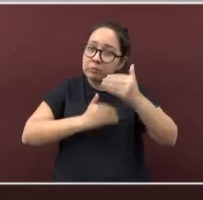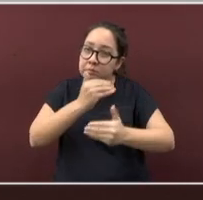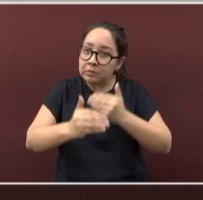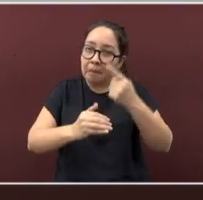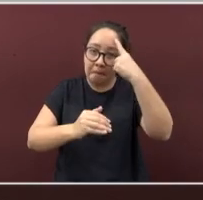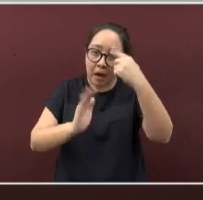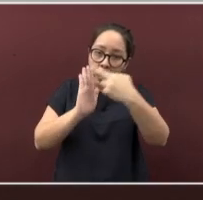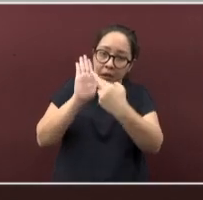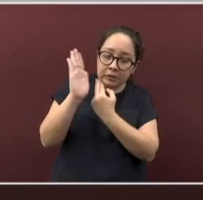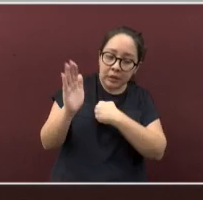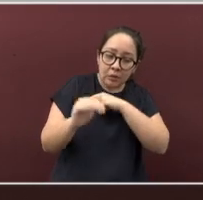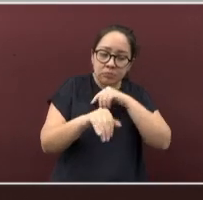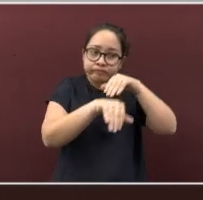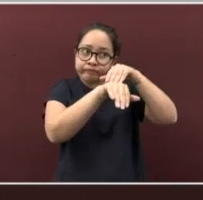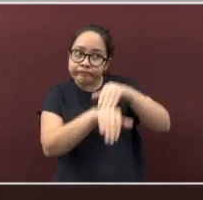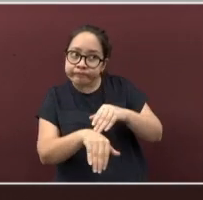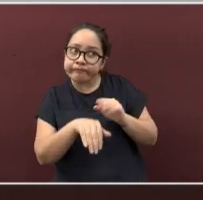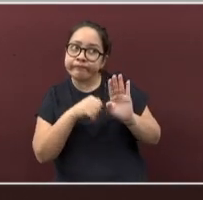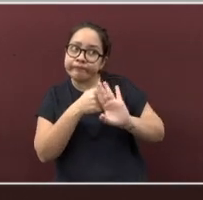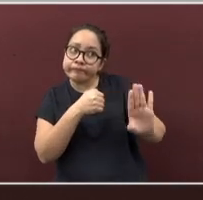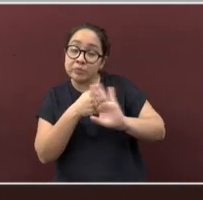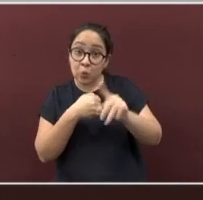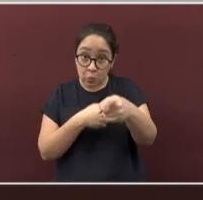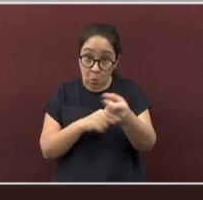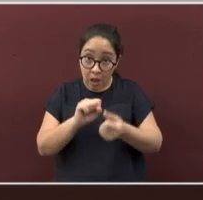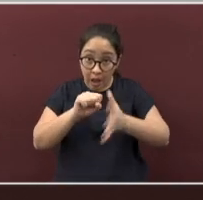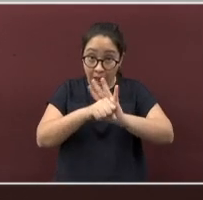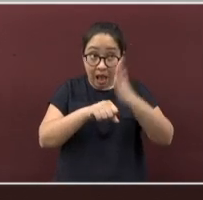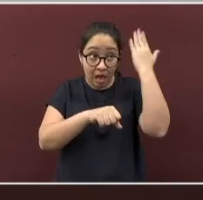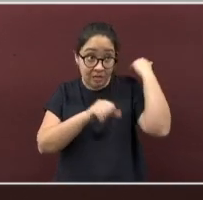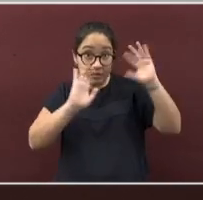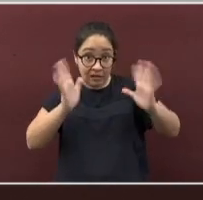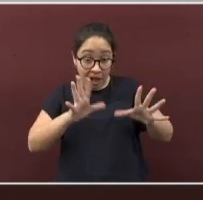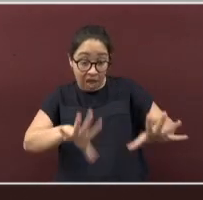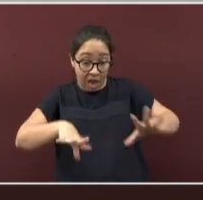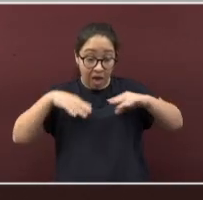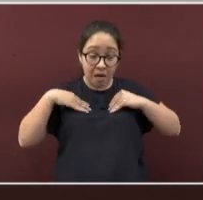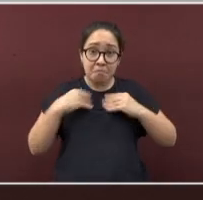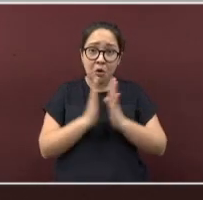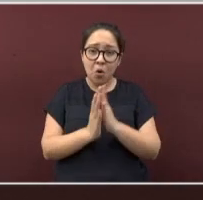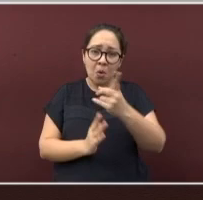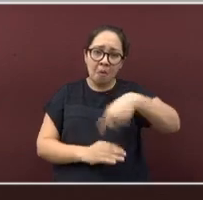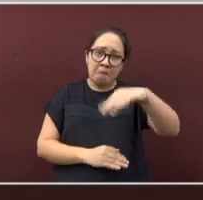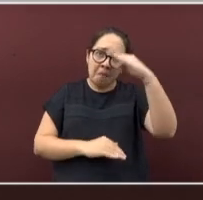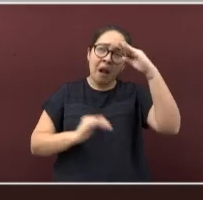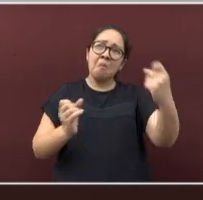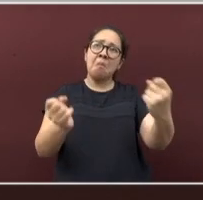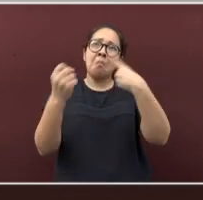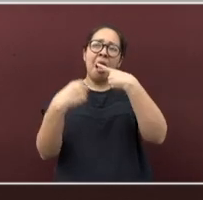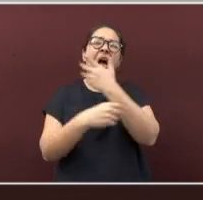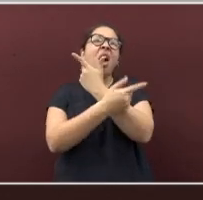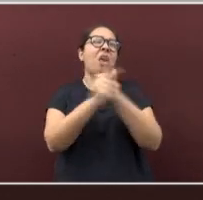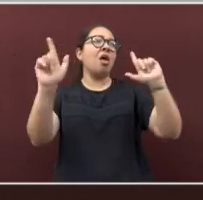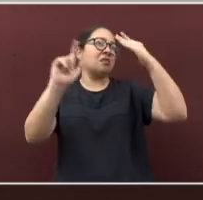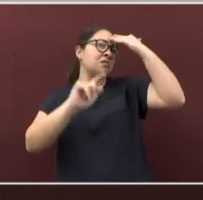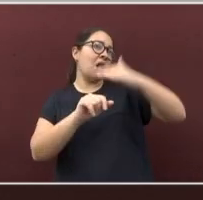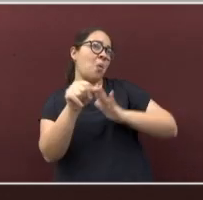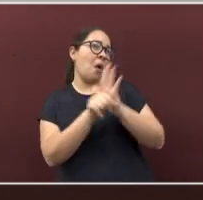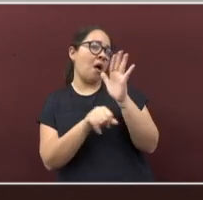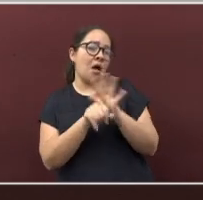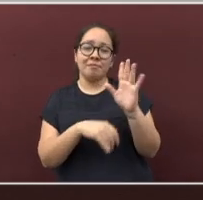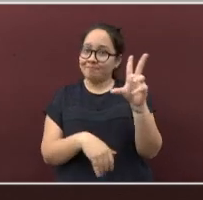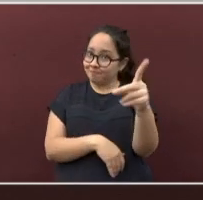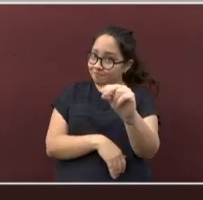lamentablemente se enfermaron entonces no se automediquen y acudan a la unidad de salud